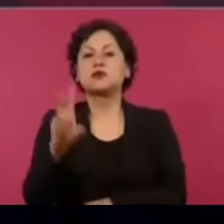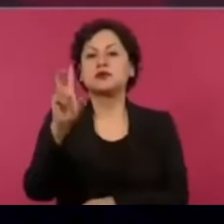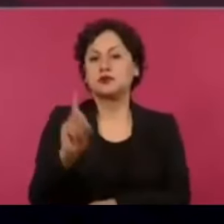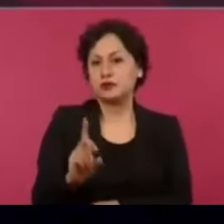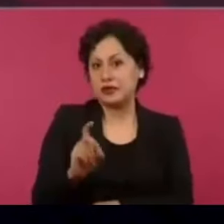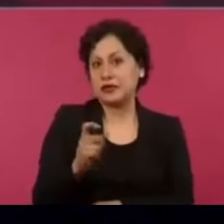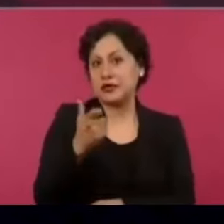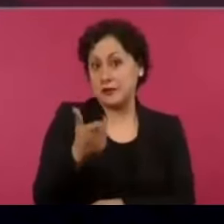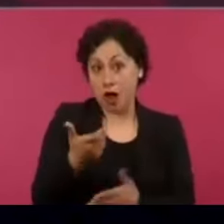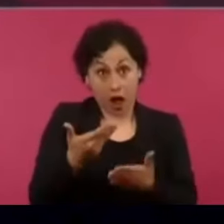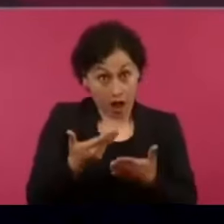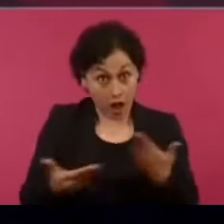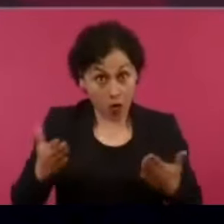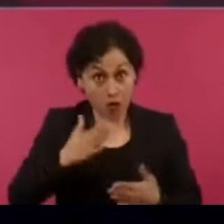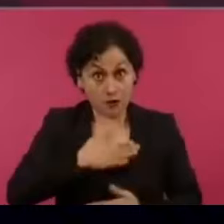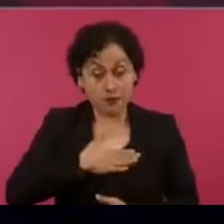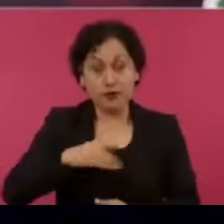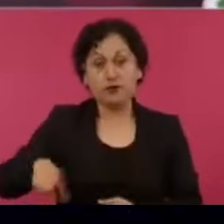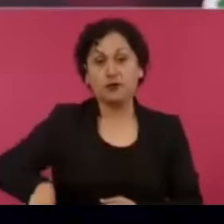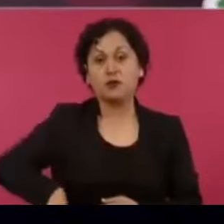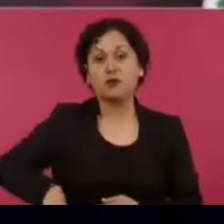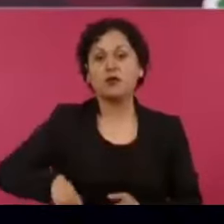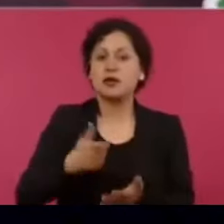ahora recibirán